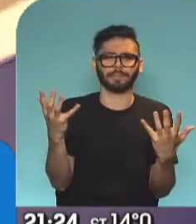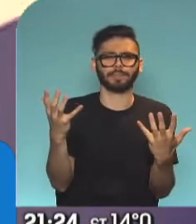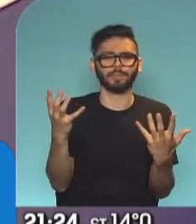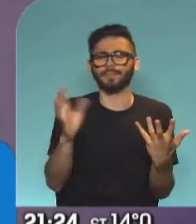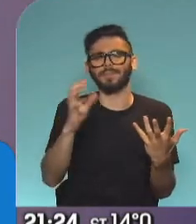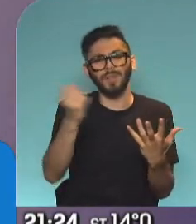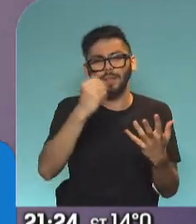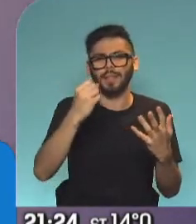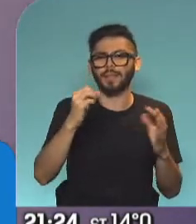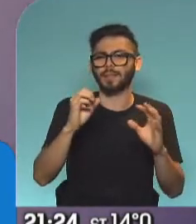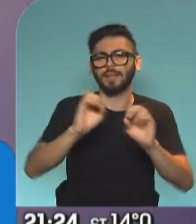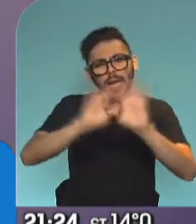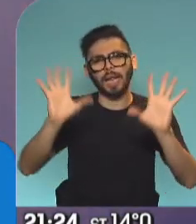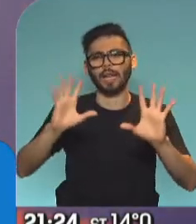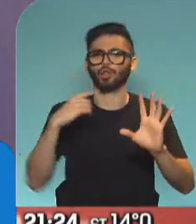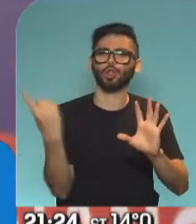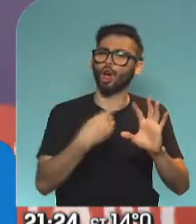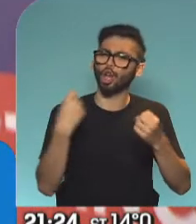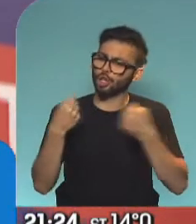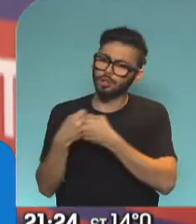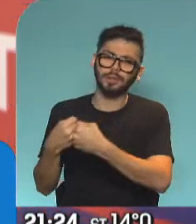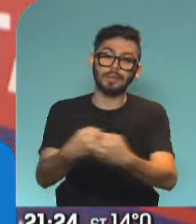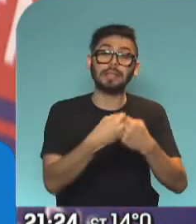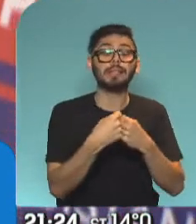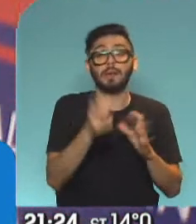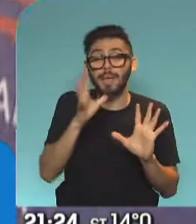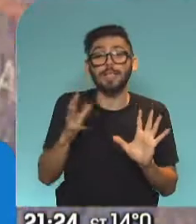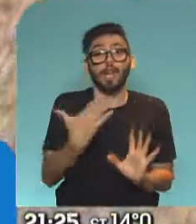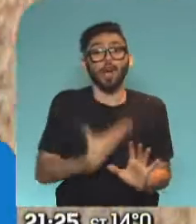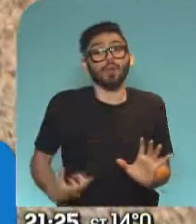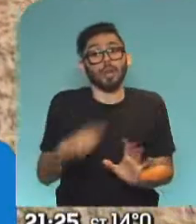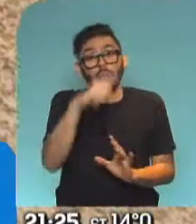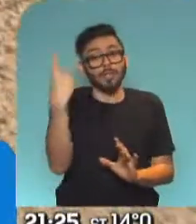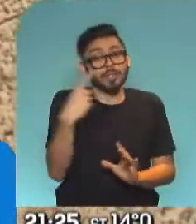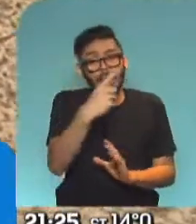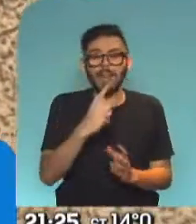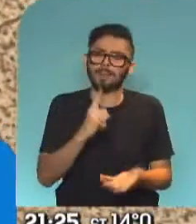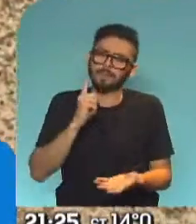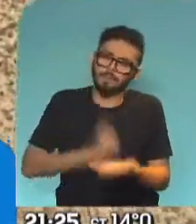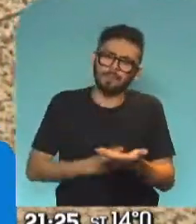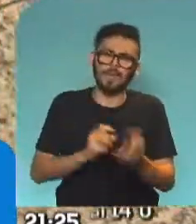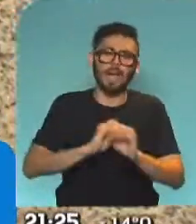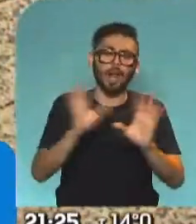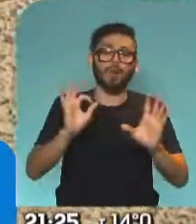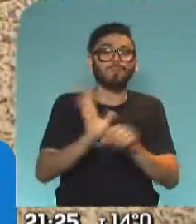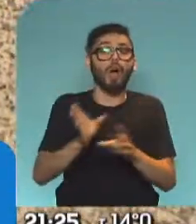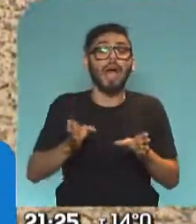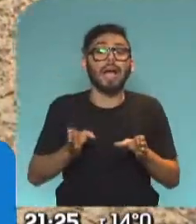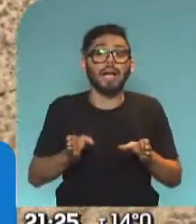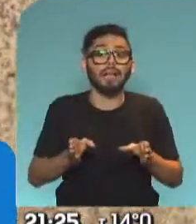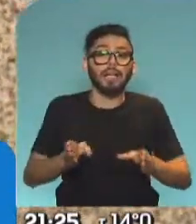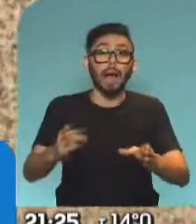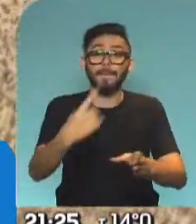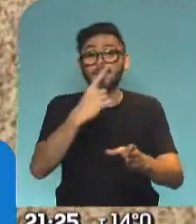trabajo, pongámonos de acuerdo todos, y en esto creo que el gobierno nacional tiene que hacer hincapié, tiene que marcar el camino, tiene que proponer